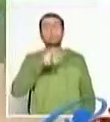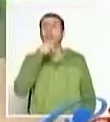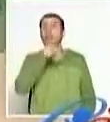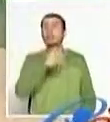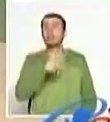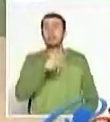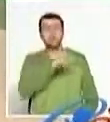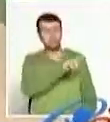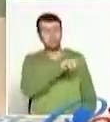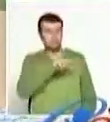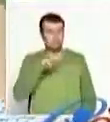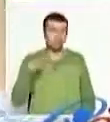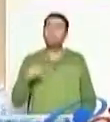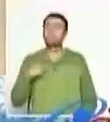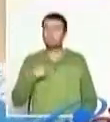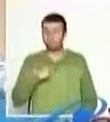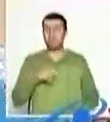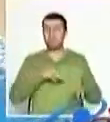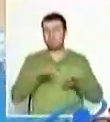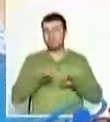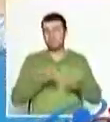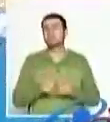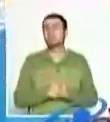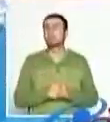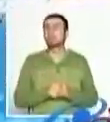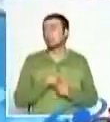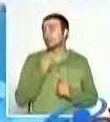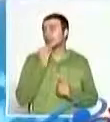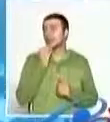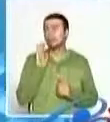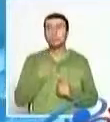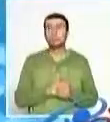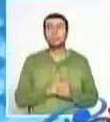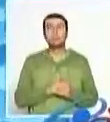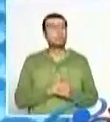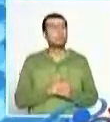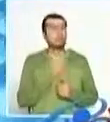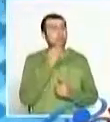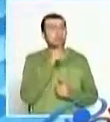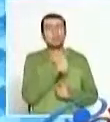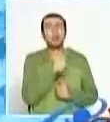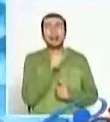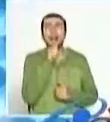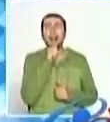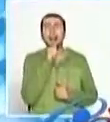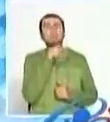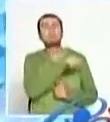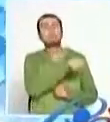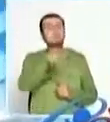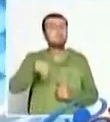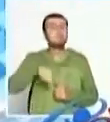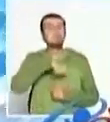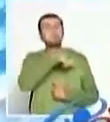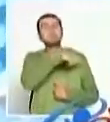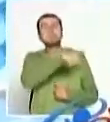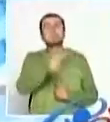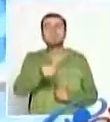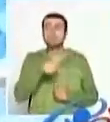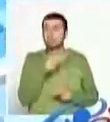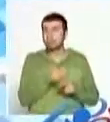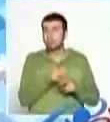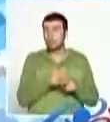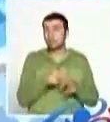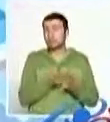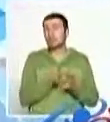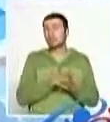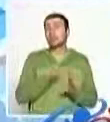que ustedes lo entiendan. Vamos a suponer que esta agüita que ustedes ven ahí es la matriz o el